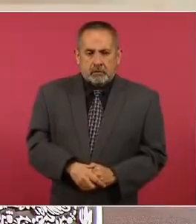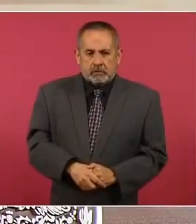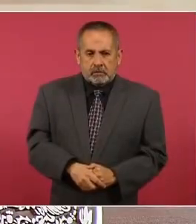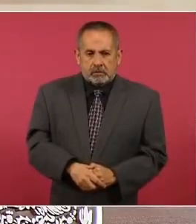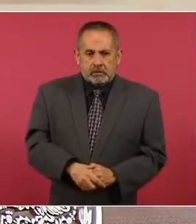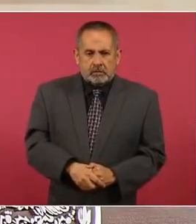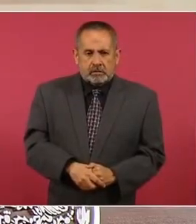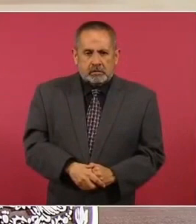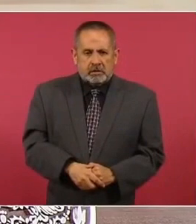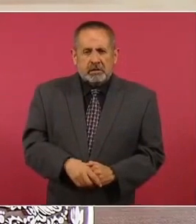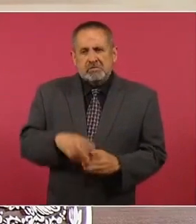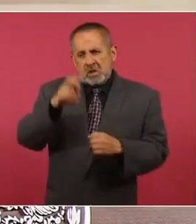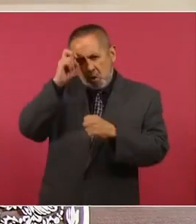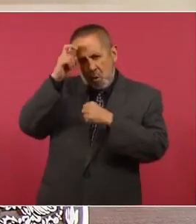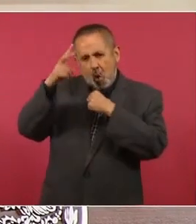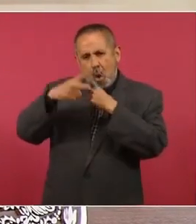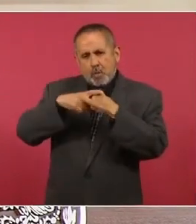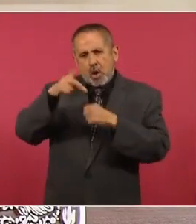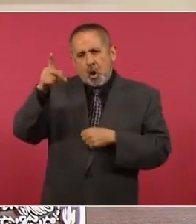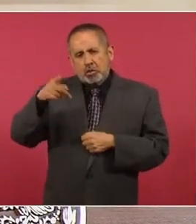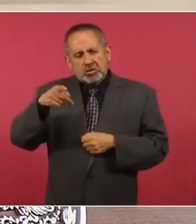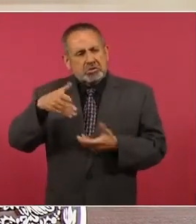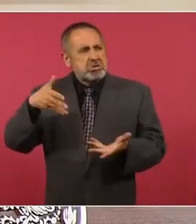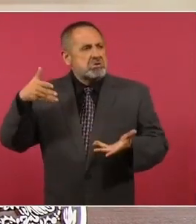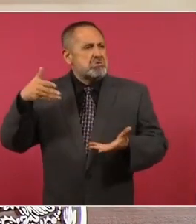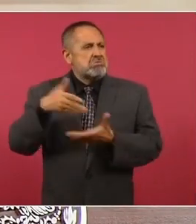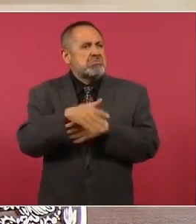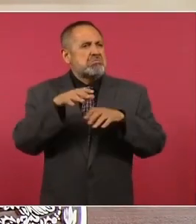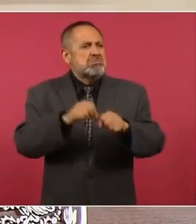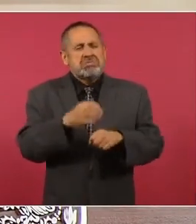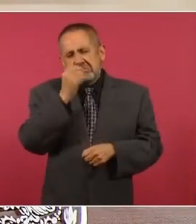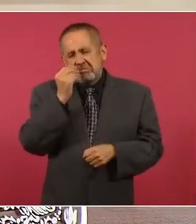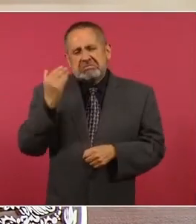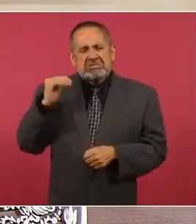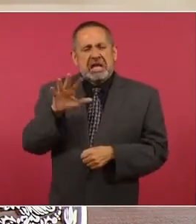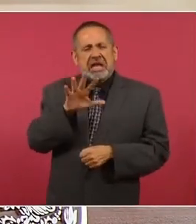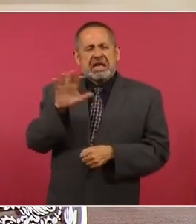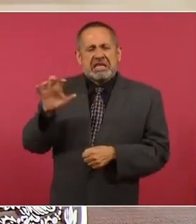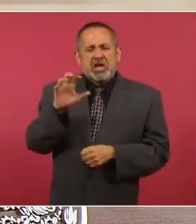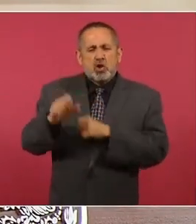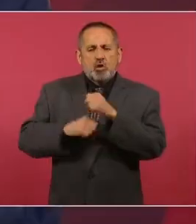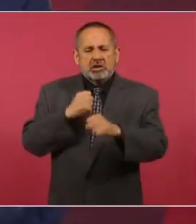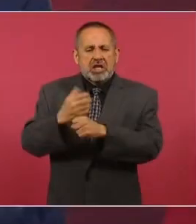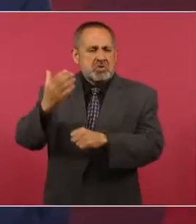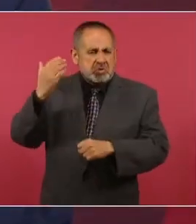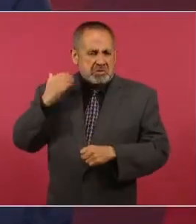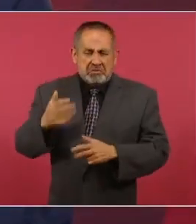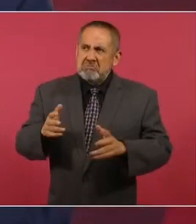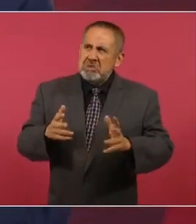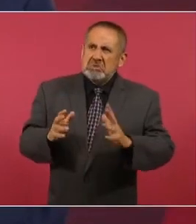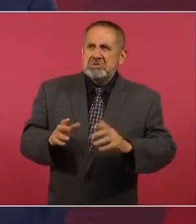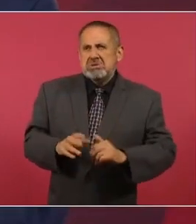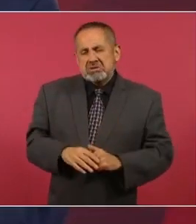Los europeos nos invaden hace 500 años, incluso